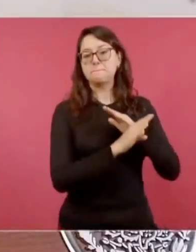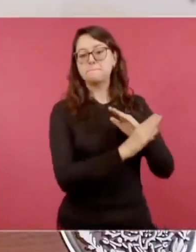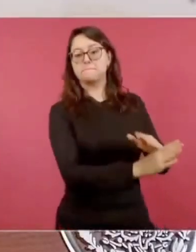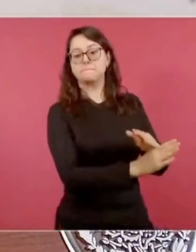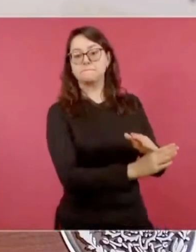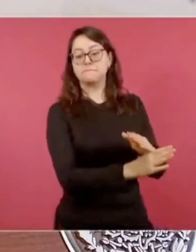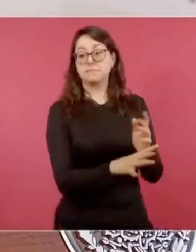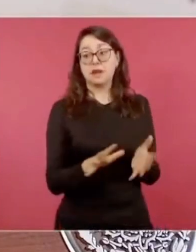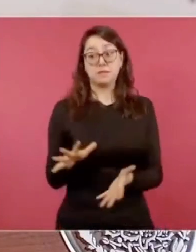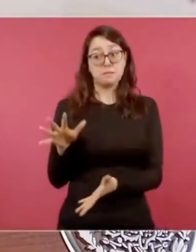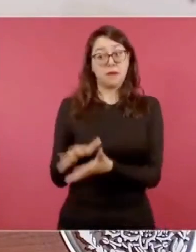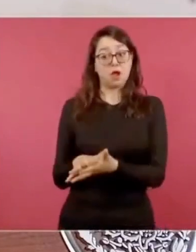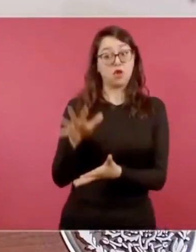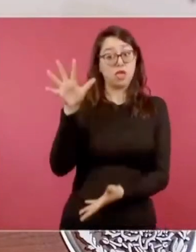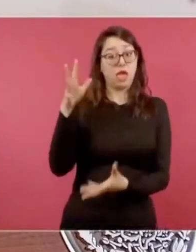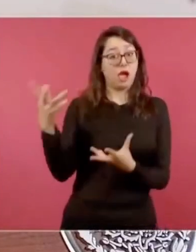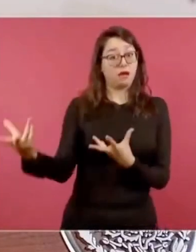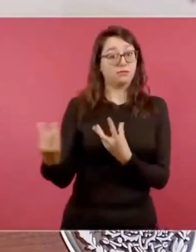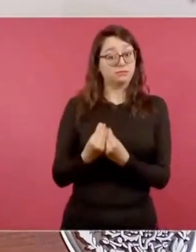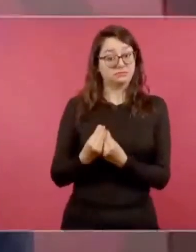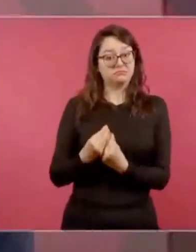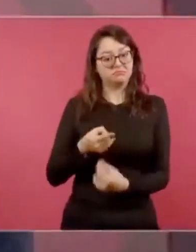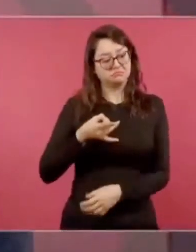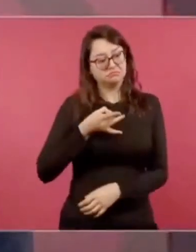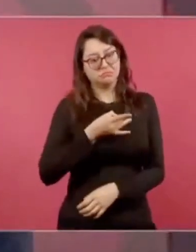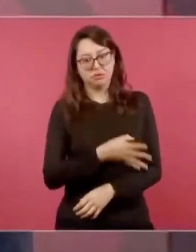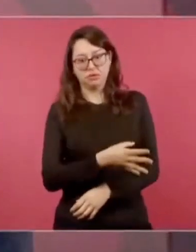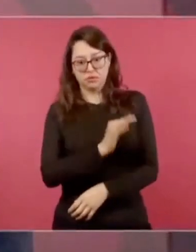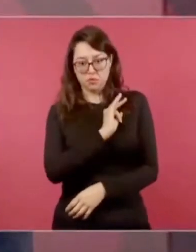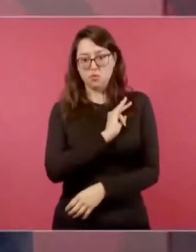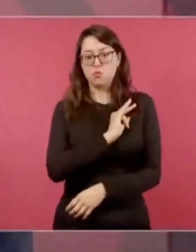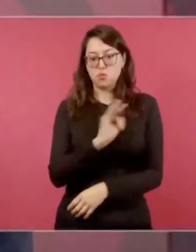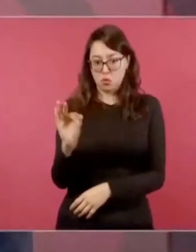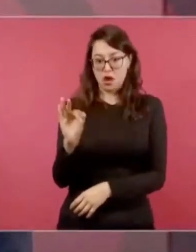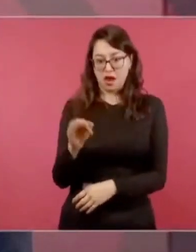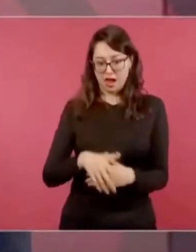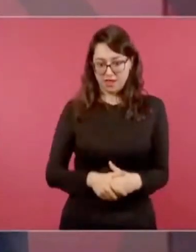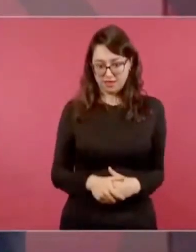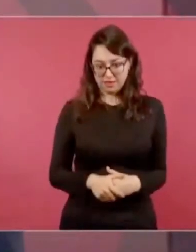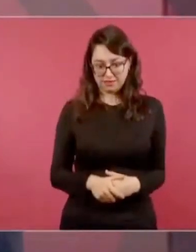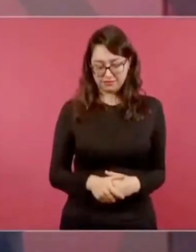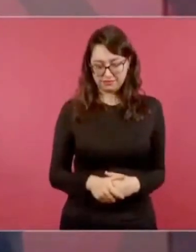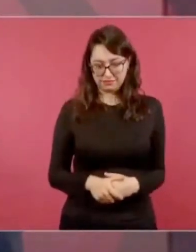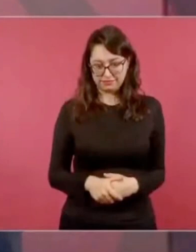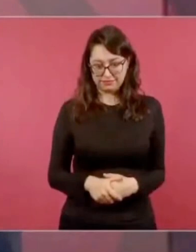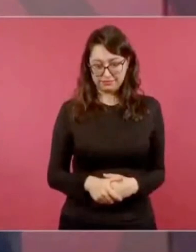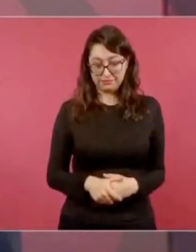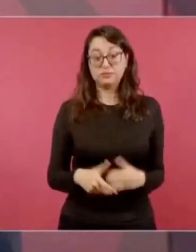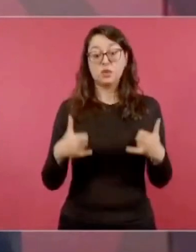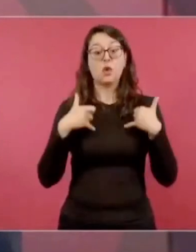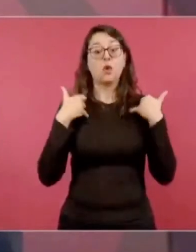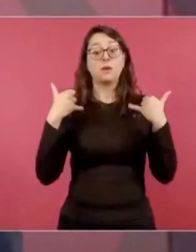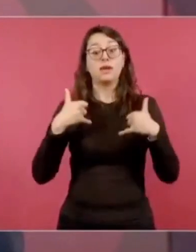para los jóvenes. Lo voy a leer de nuevo.